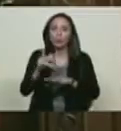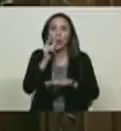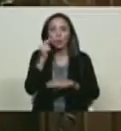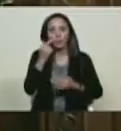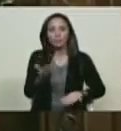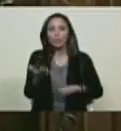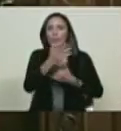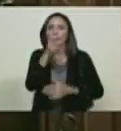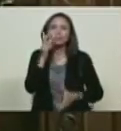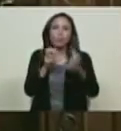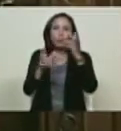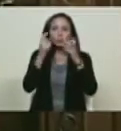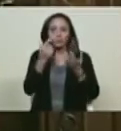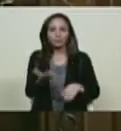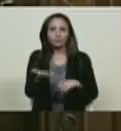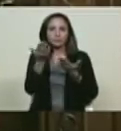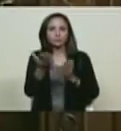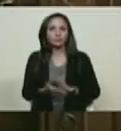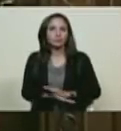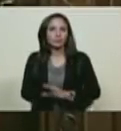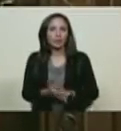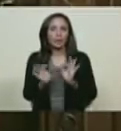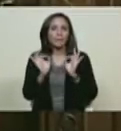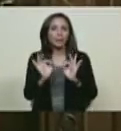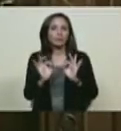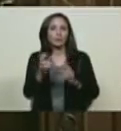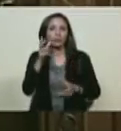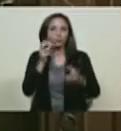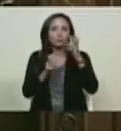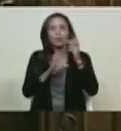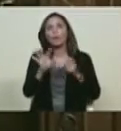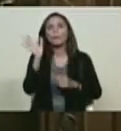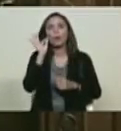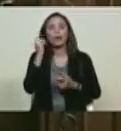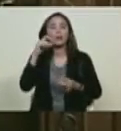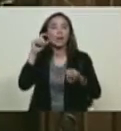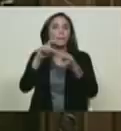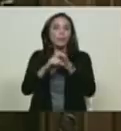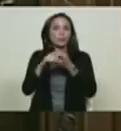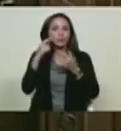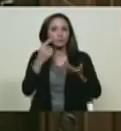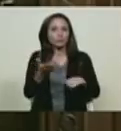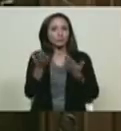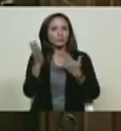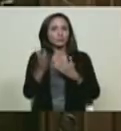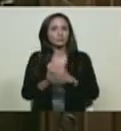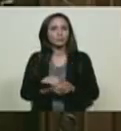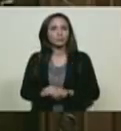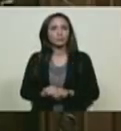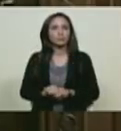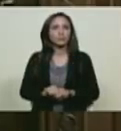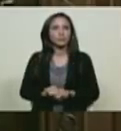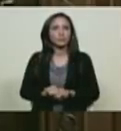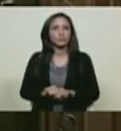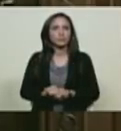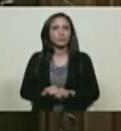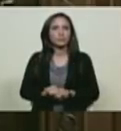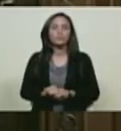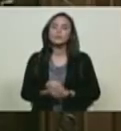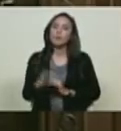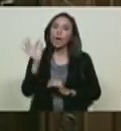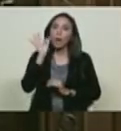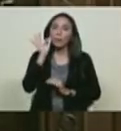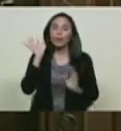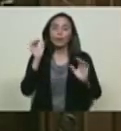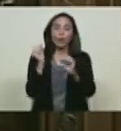voy a escuchar precisamente a ángel expósito quien cumplía la